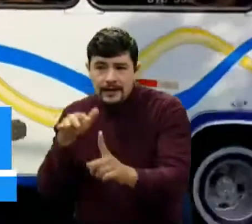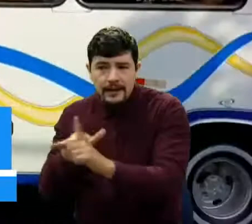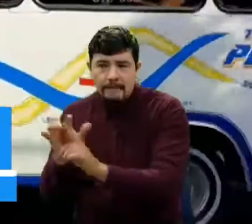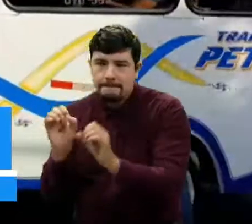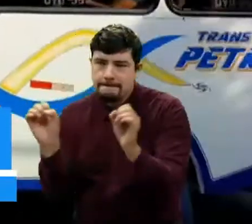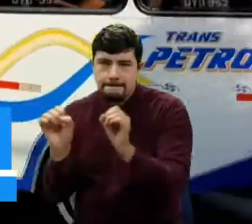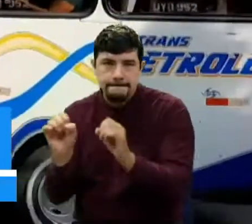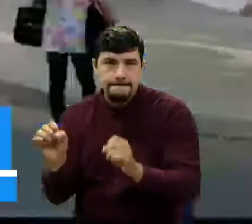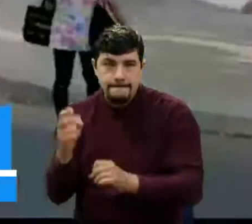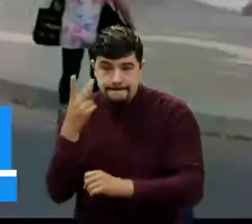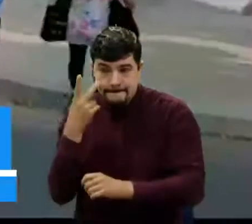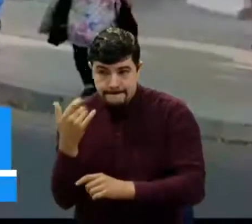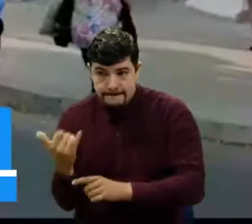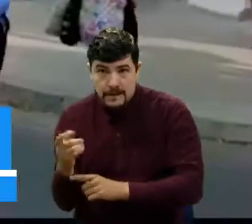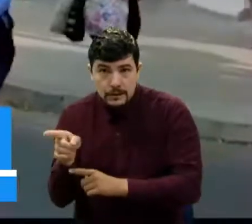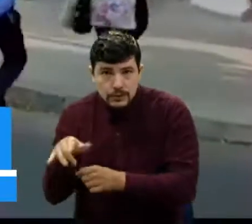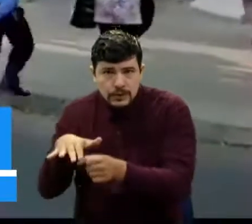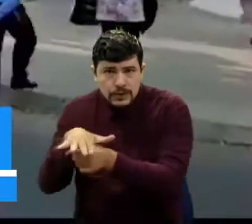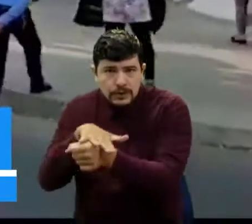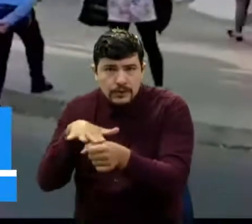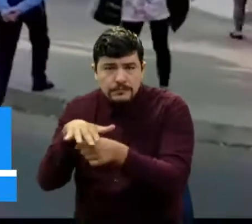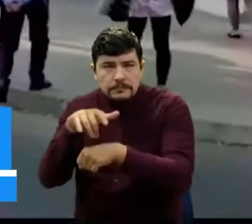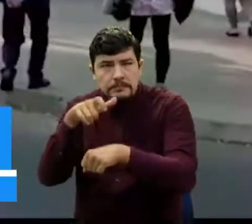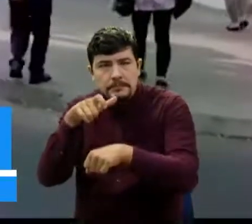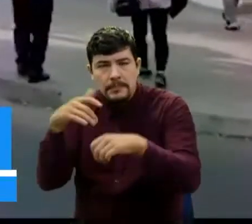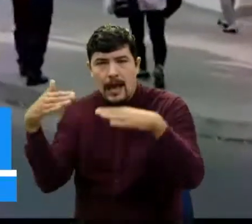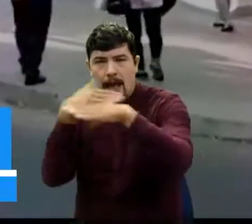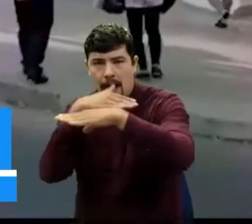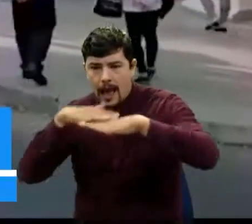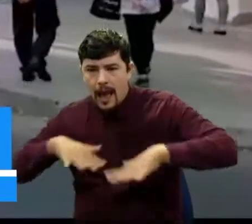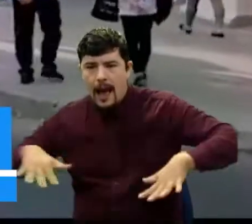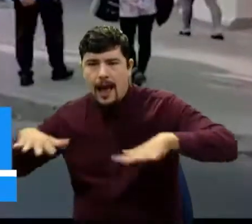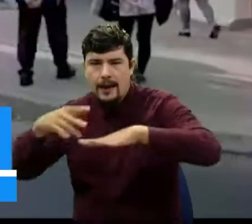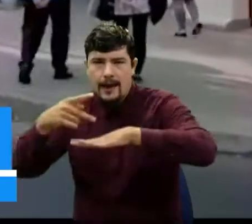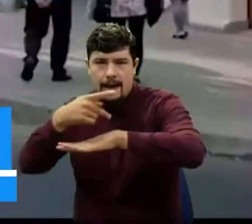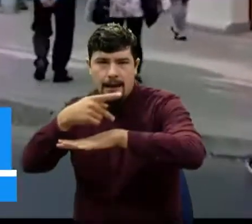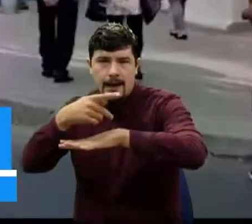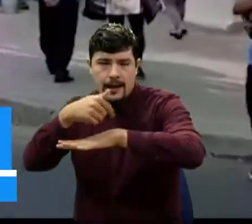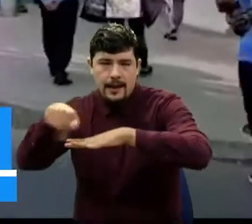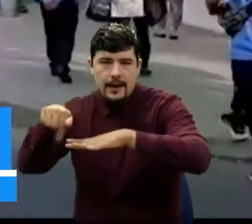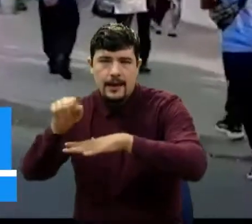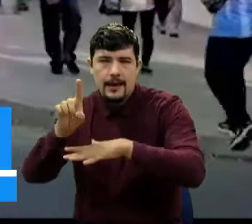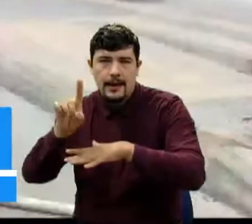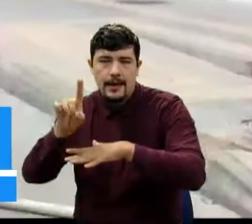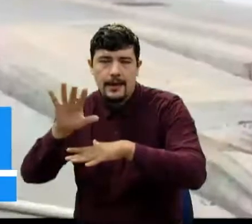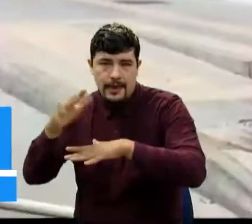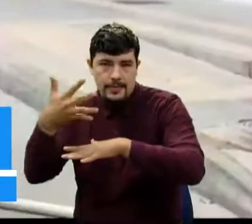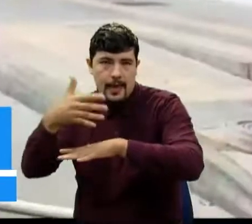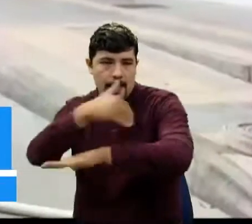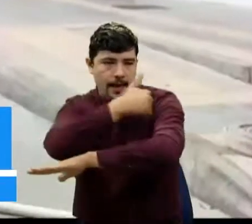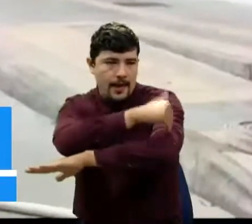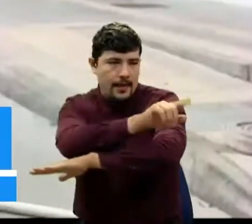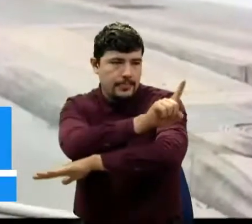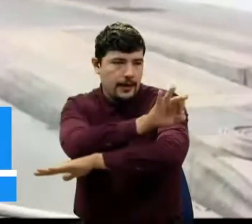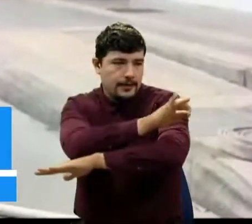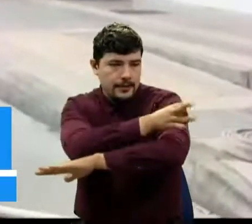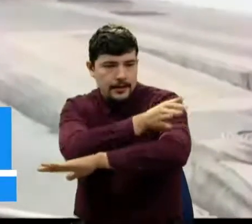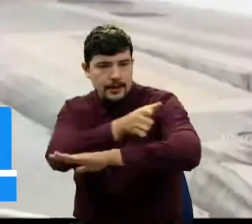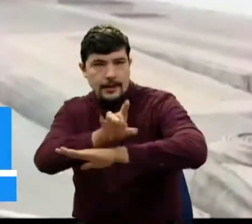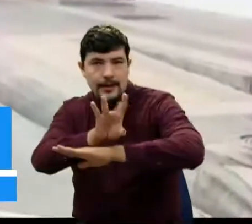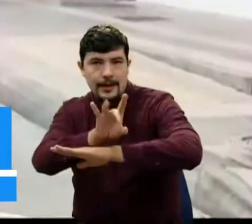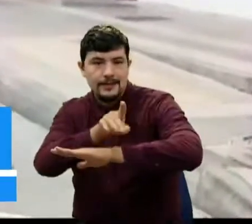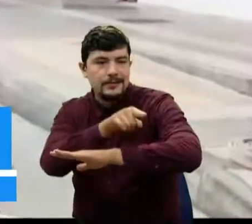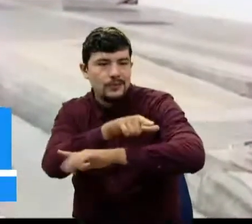presentó el hecho el suceso ocurrió sobre la avenida quinta entre las calles 13 y 15 en un sitio donde funciona además